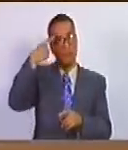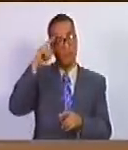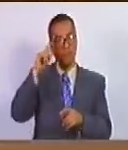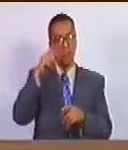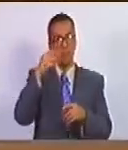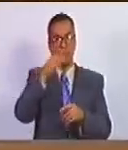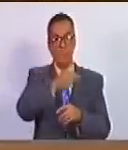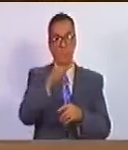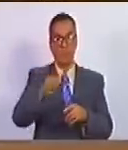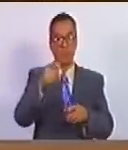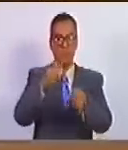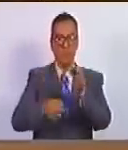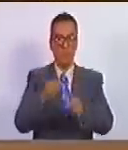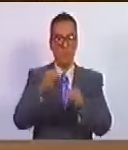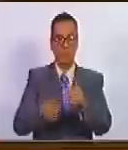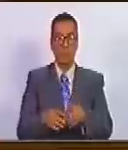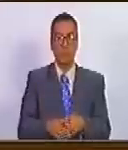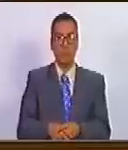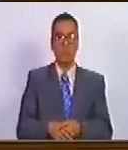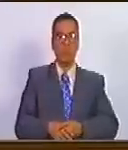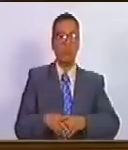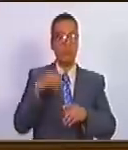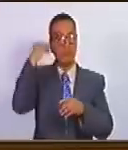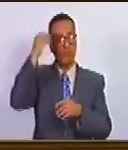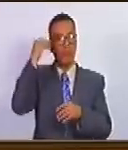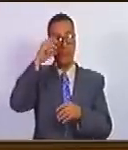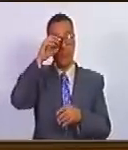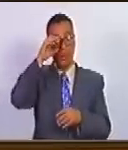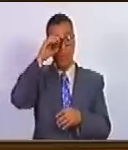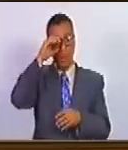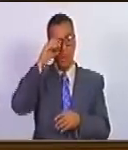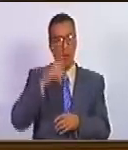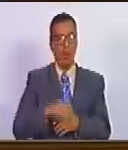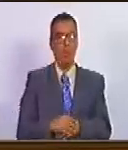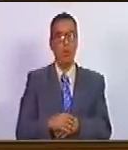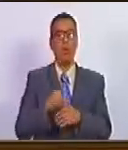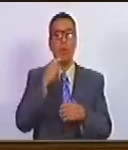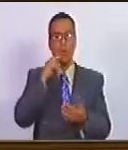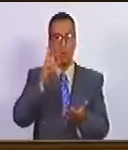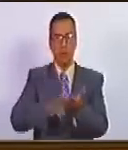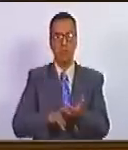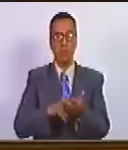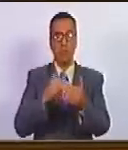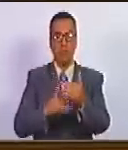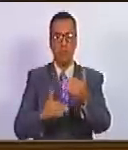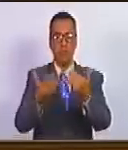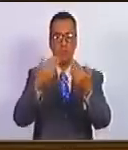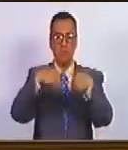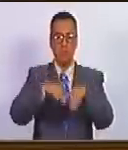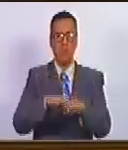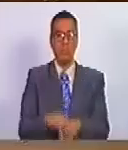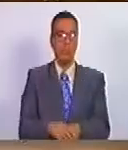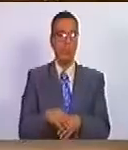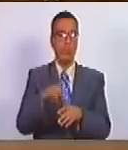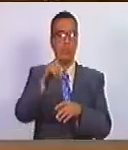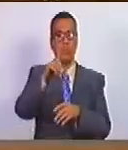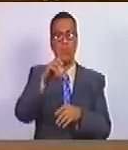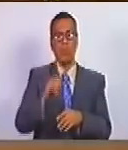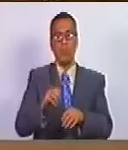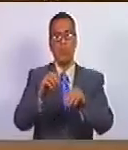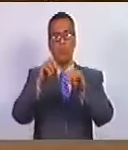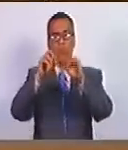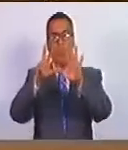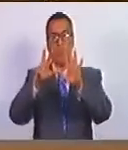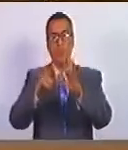personas jurídicas. Esto, señor presidente. En consideración. Aprobado. Siguiente. Centésimo décimo octavo.